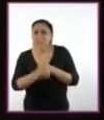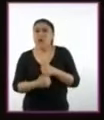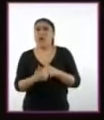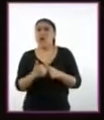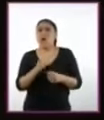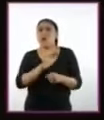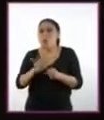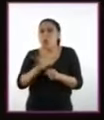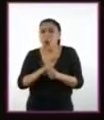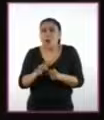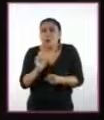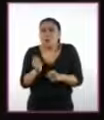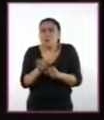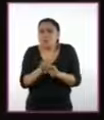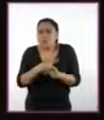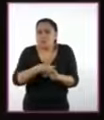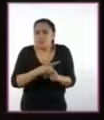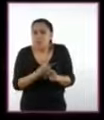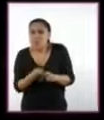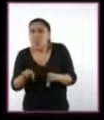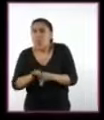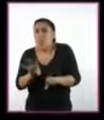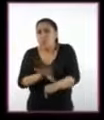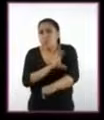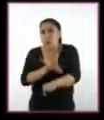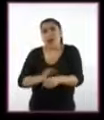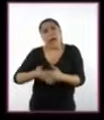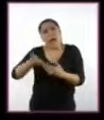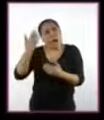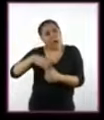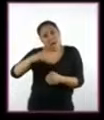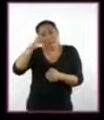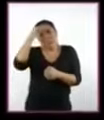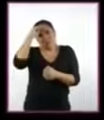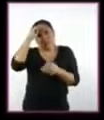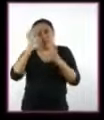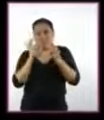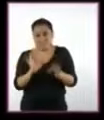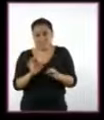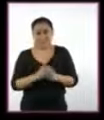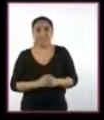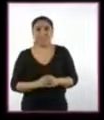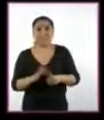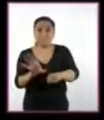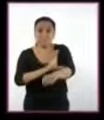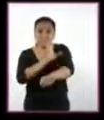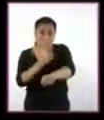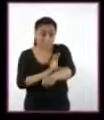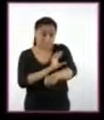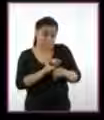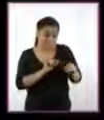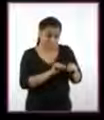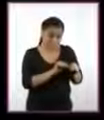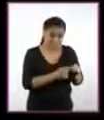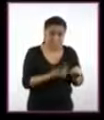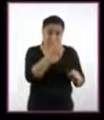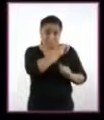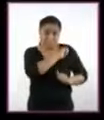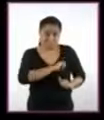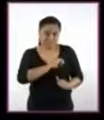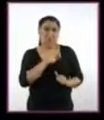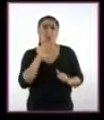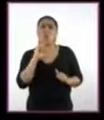la dirección de este campo. Primero se pensó que apuntaba a lo largo del cable que llevaba la corriente, o